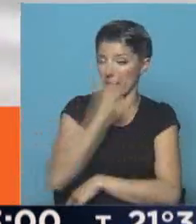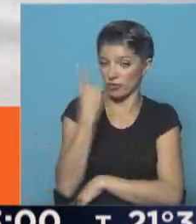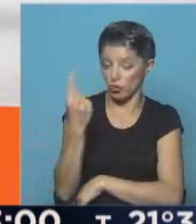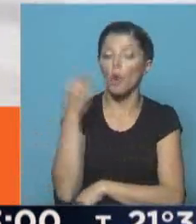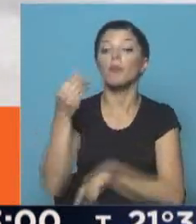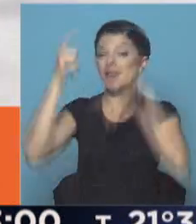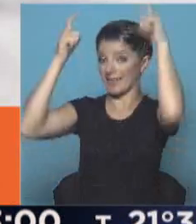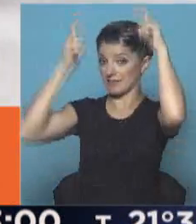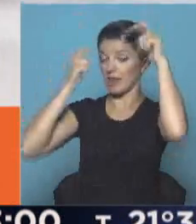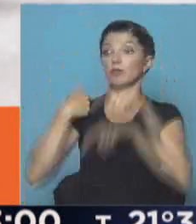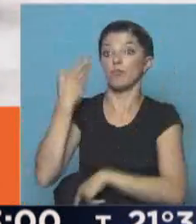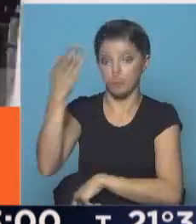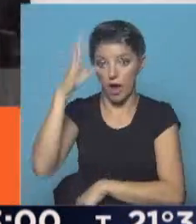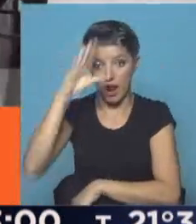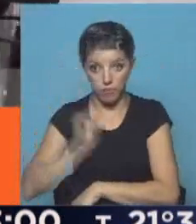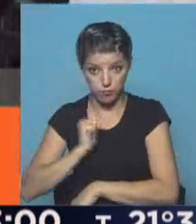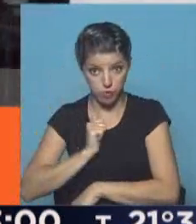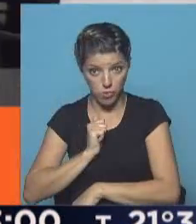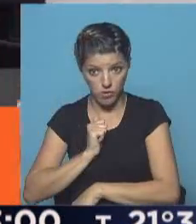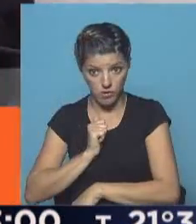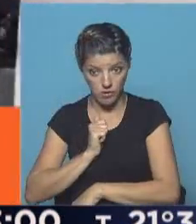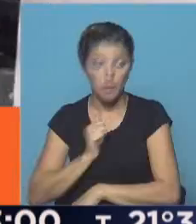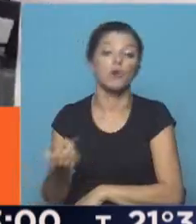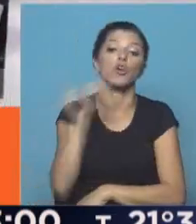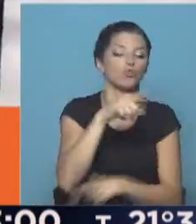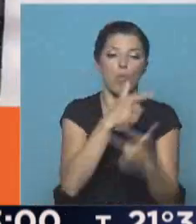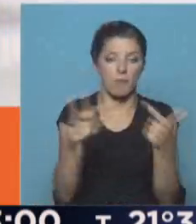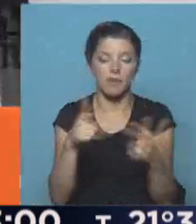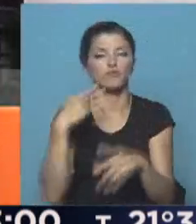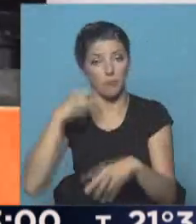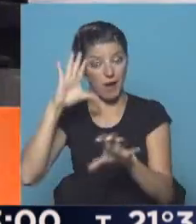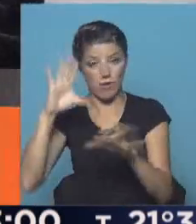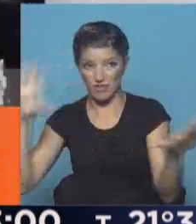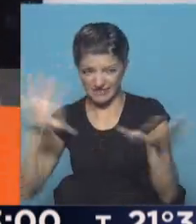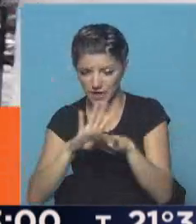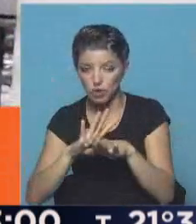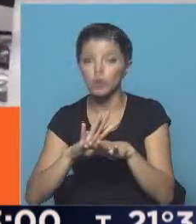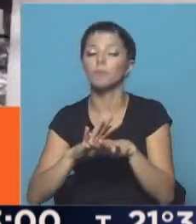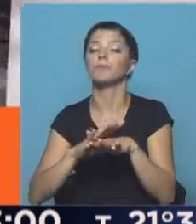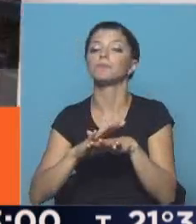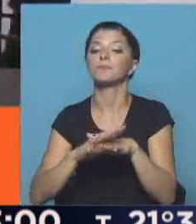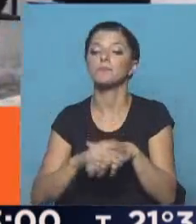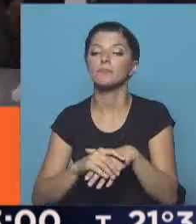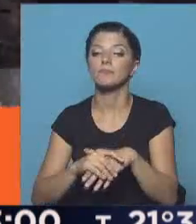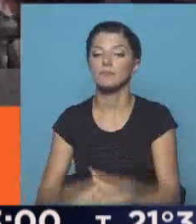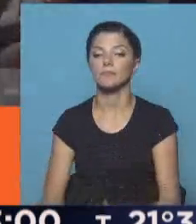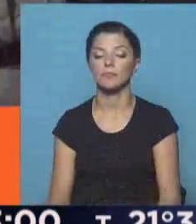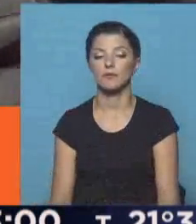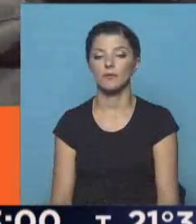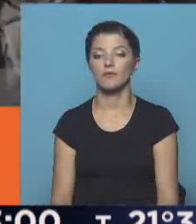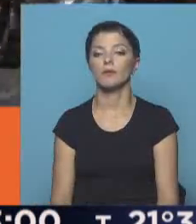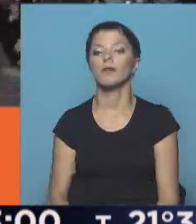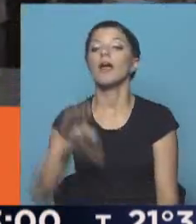recurrió a los cuadros de las Fuerzas Armadas porque no tenía cuadros técnicos. Yo recuerdo perfectamente bien que en PDVSA, por ejemplo, progresivamente los